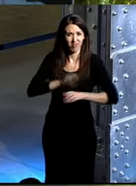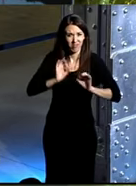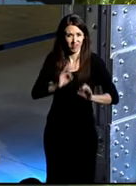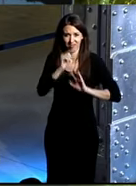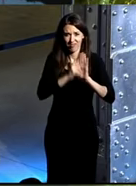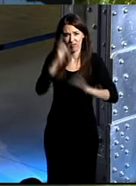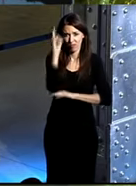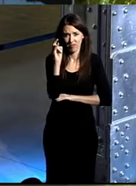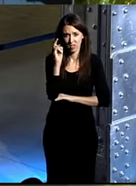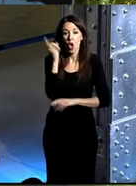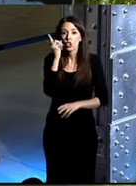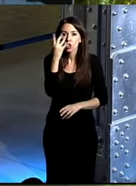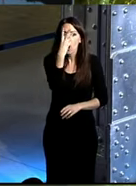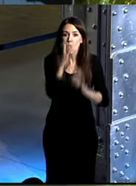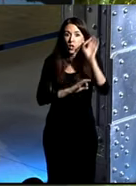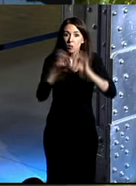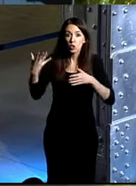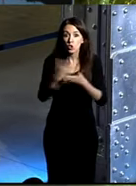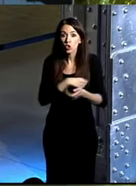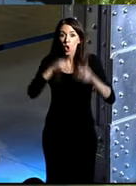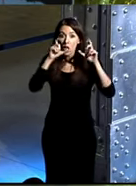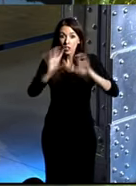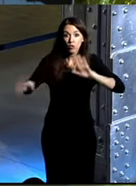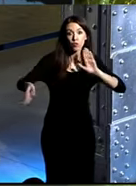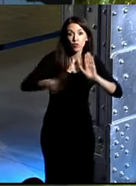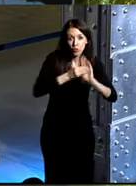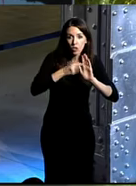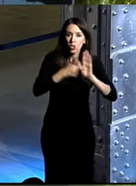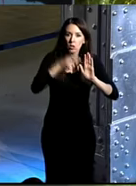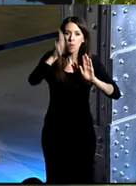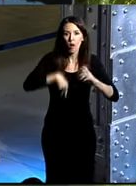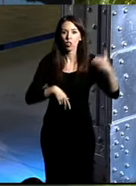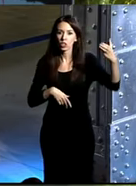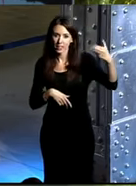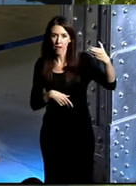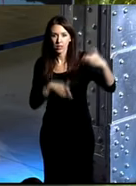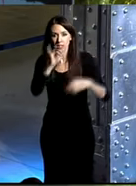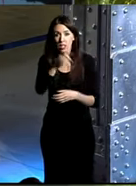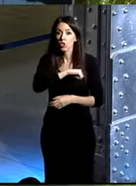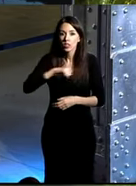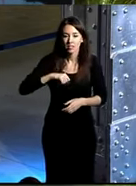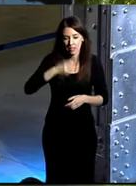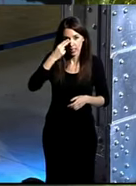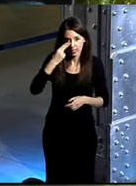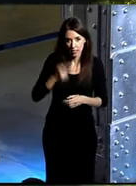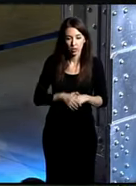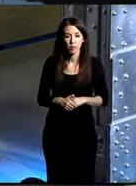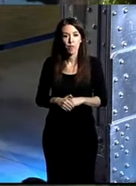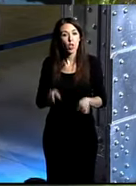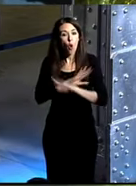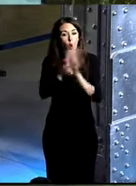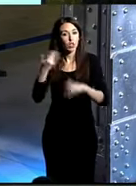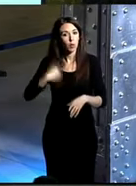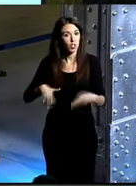Pero lo que descubrió él es que solo el 4% de todas las fotos que están en Flickr son selfies. Y eso es una cosa bastante interesante, ¿no? Último, y con